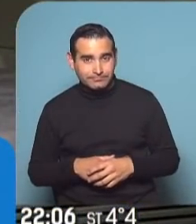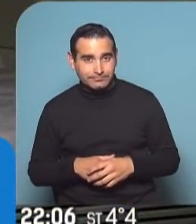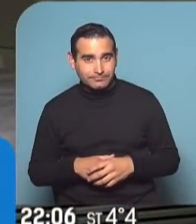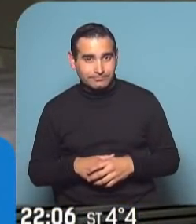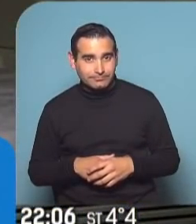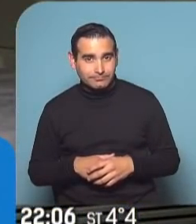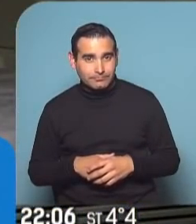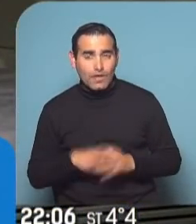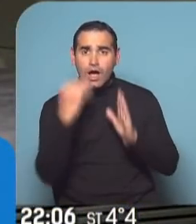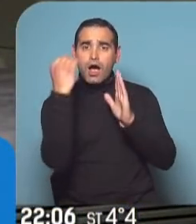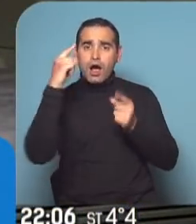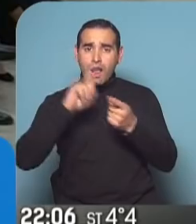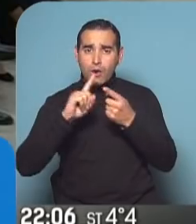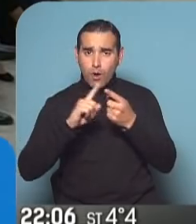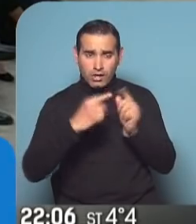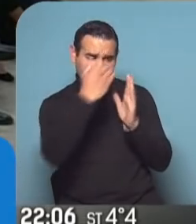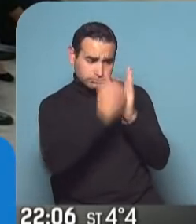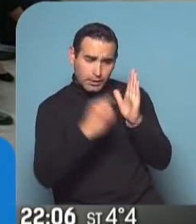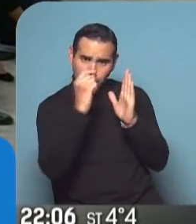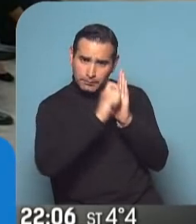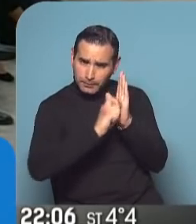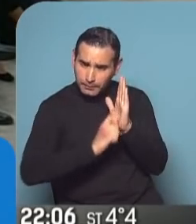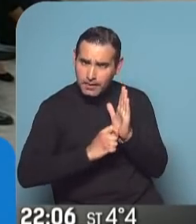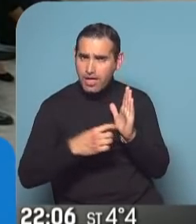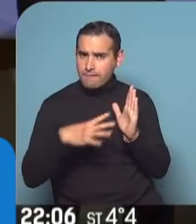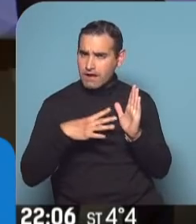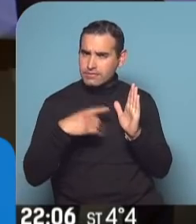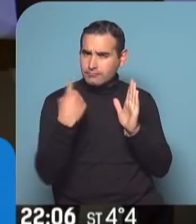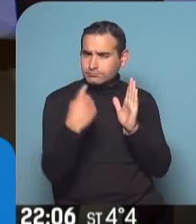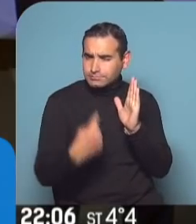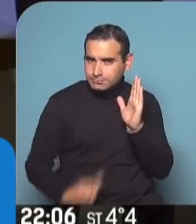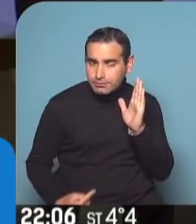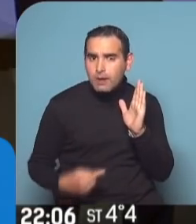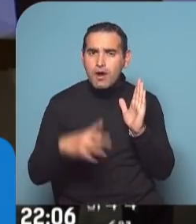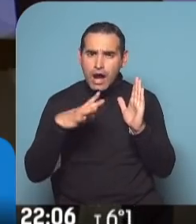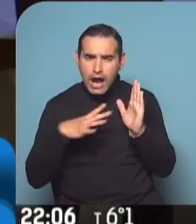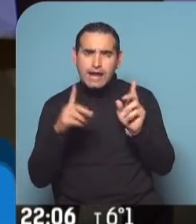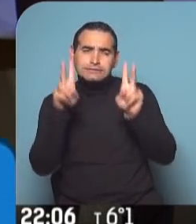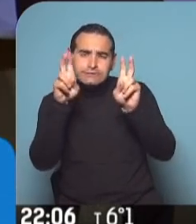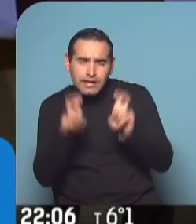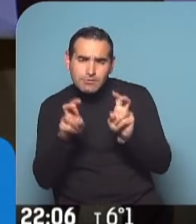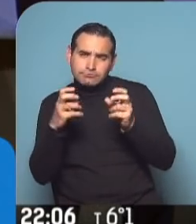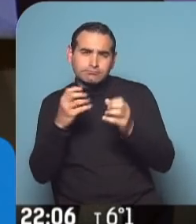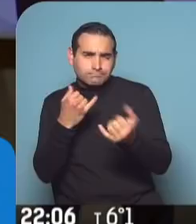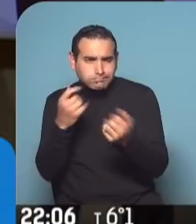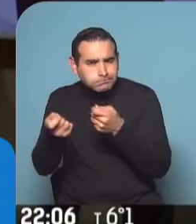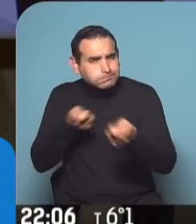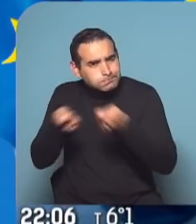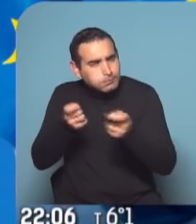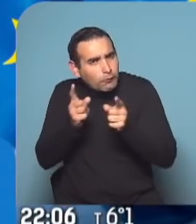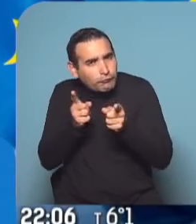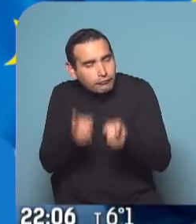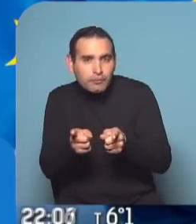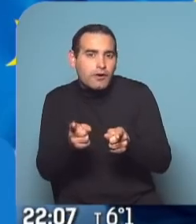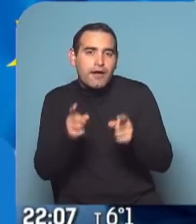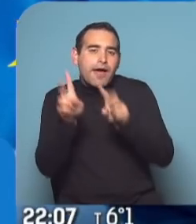La letra chica del acuerdo aún debe escribirse, pero tanto los temas que aún se siguen negociando como los que ya se acordaron abarcan una